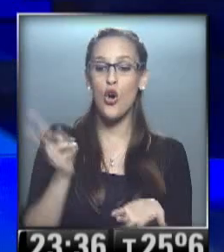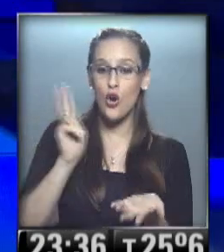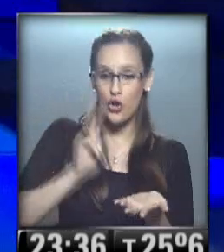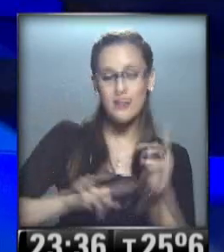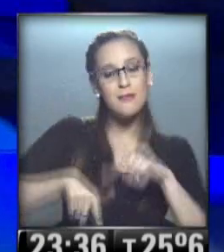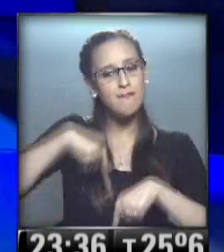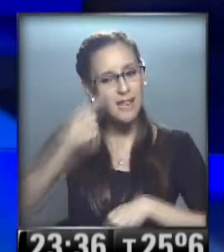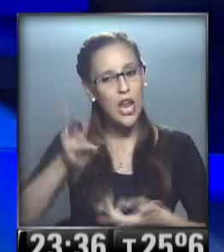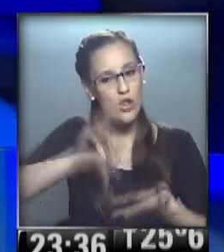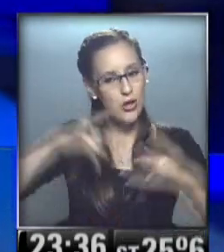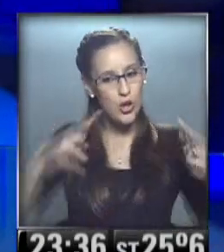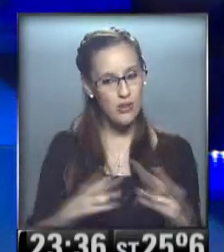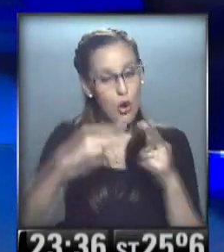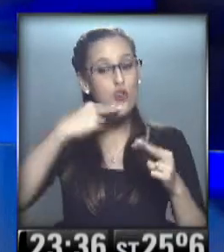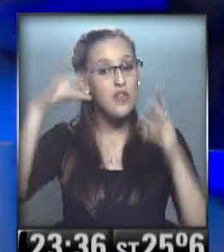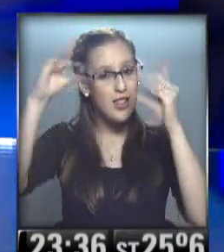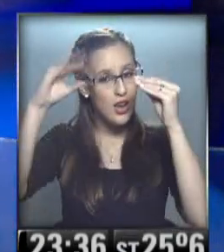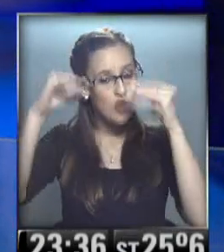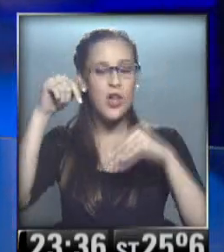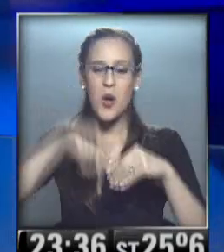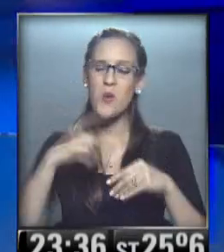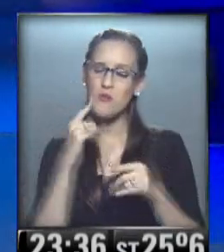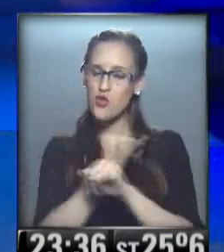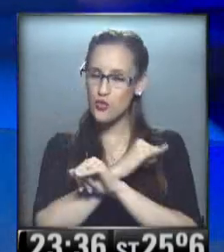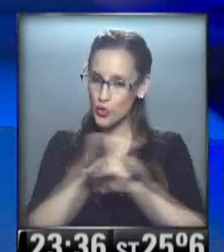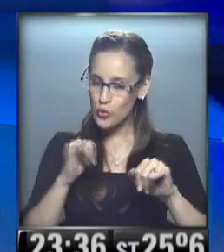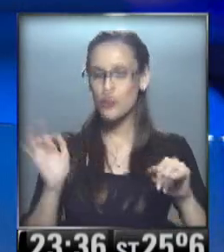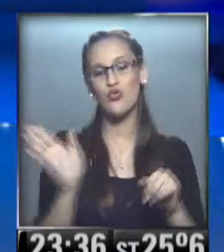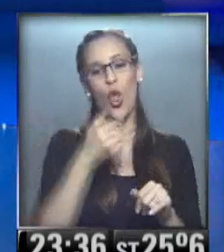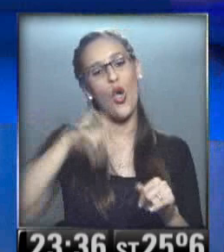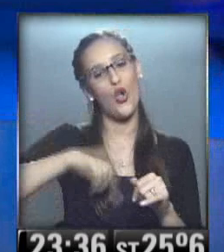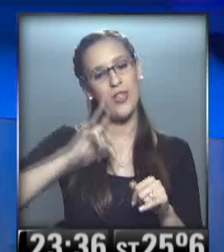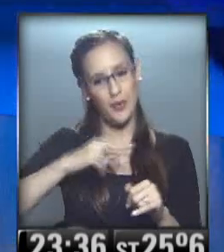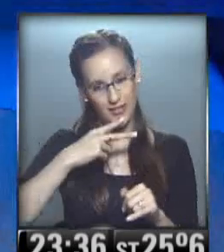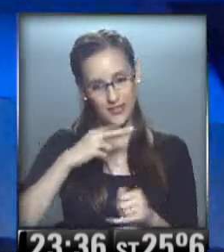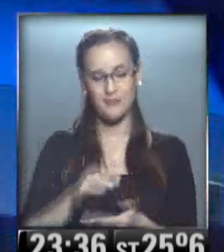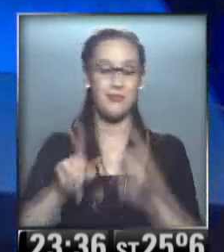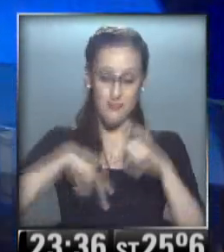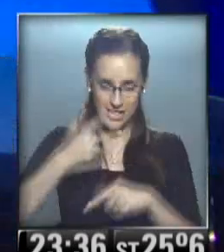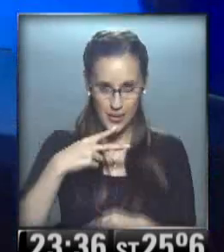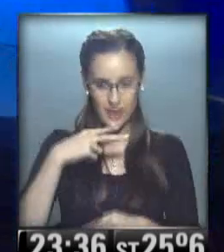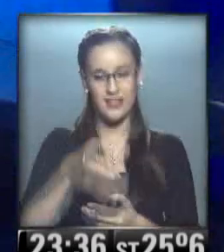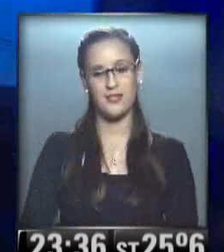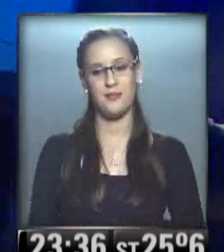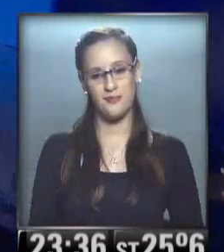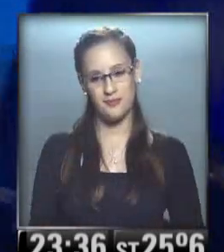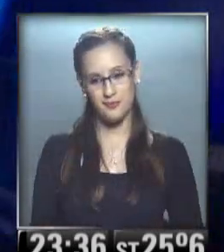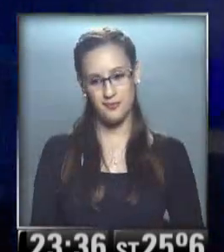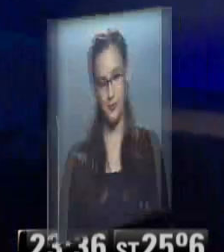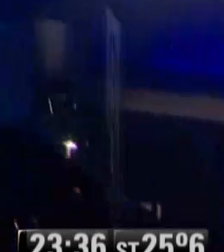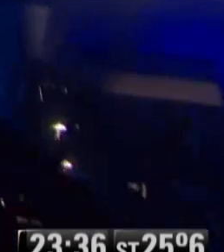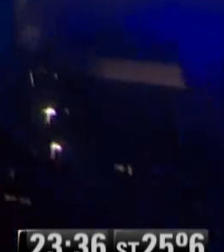Mañana los vuelvo a esperar a las 11 para compartir con ustedes todo lo que pasó a lo largo del viernes. Chau.